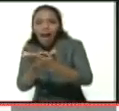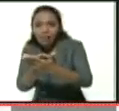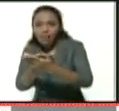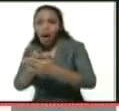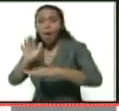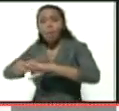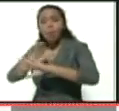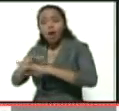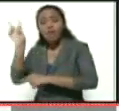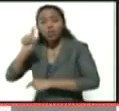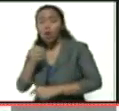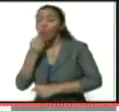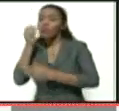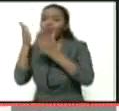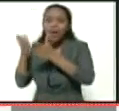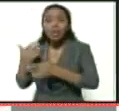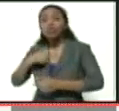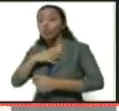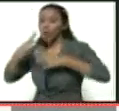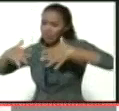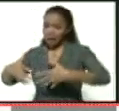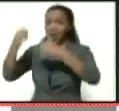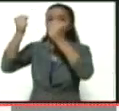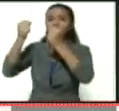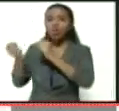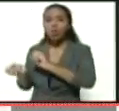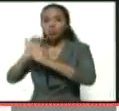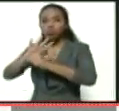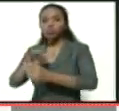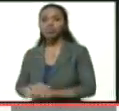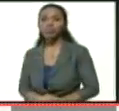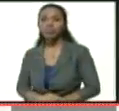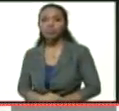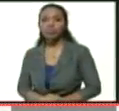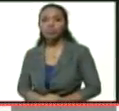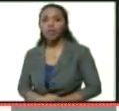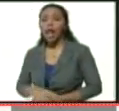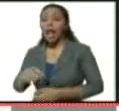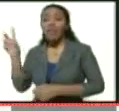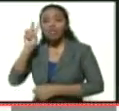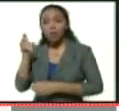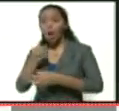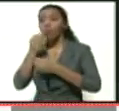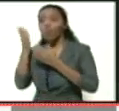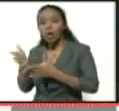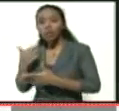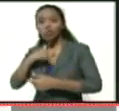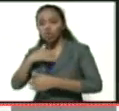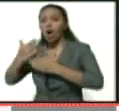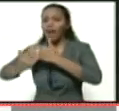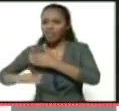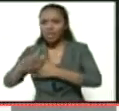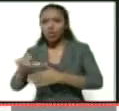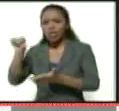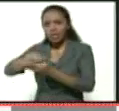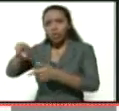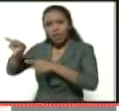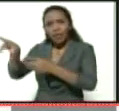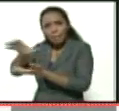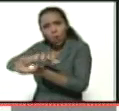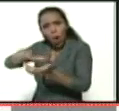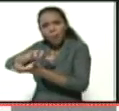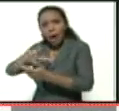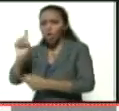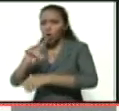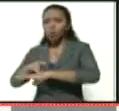por la Venezuela buena estamos salvándonos del coronavirus. Por la Venezuela buena estamos avanzando en medio de estas circunstancias. No